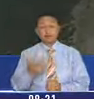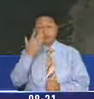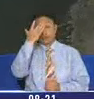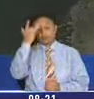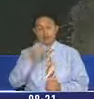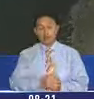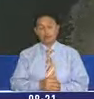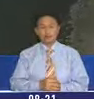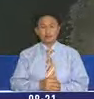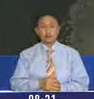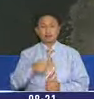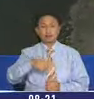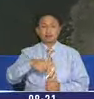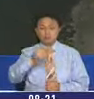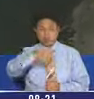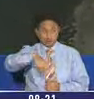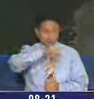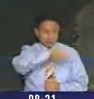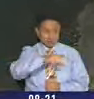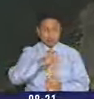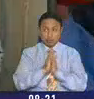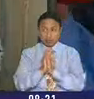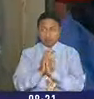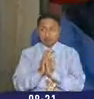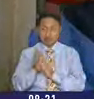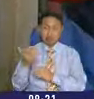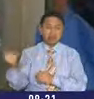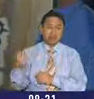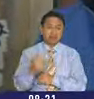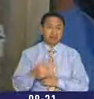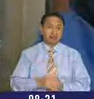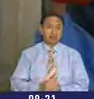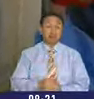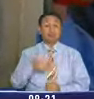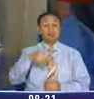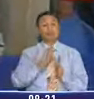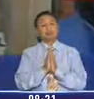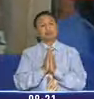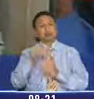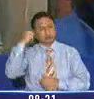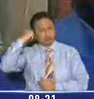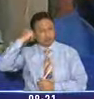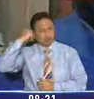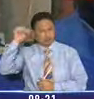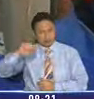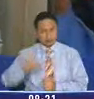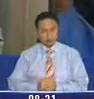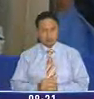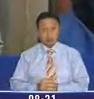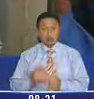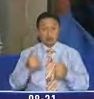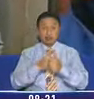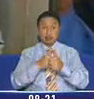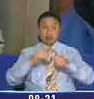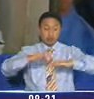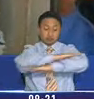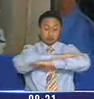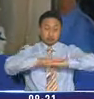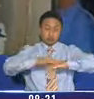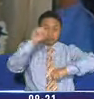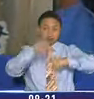ya los de la calle de aquí le dicen, pero no vino. Un llamado de atención, ya que en realidad sí se está, aparte de eso se daña el